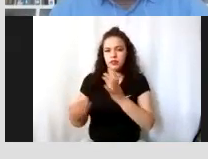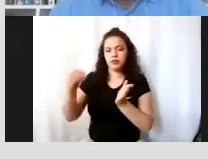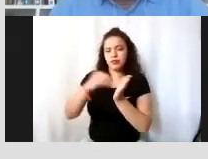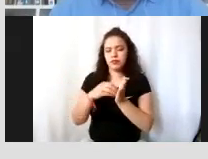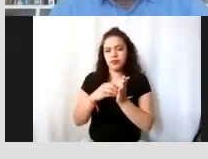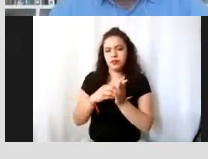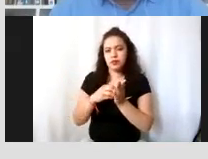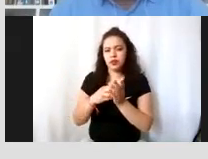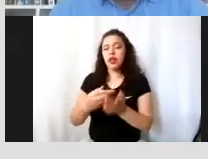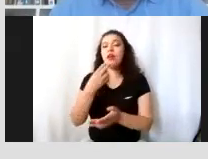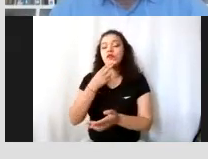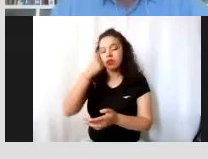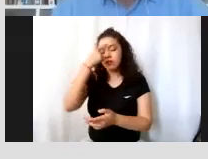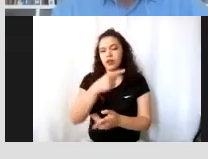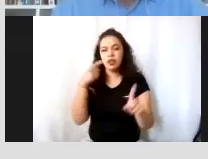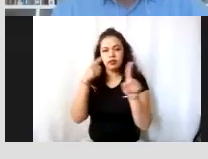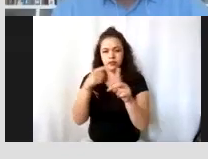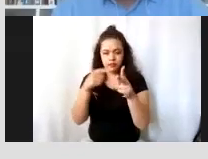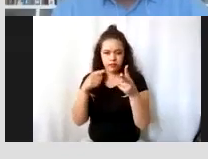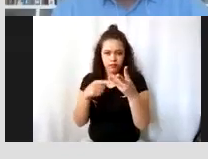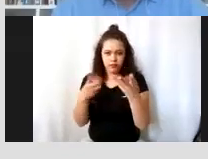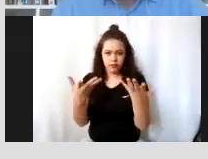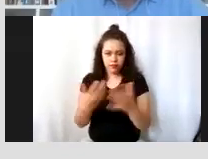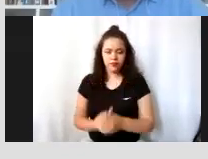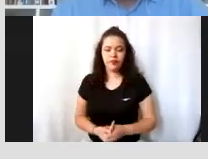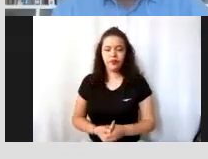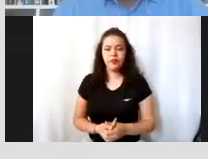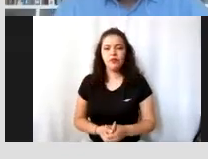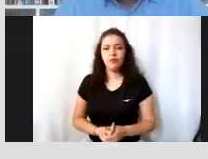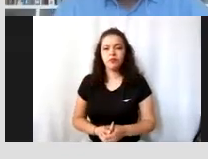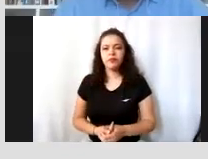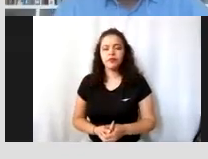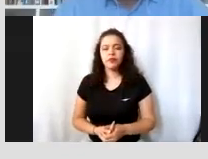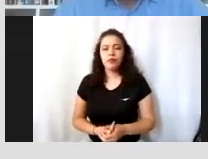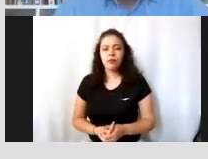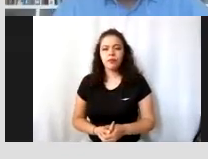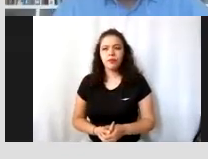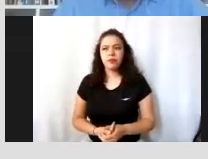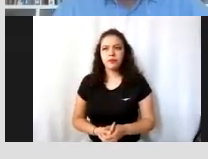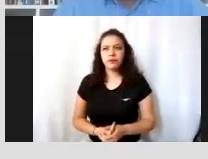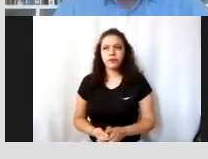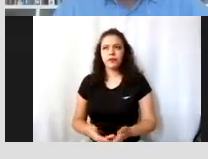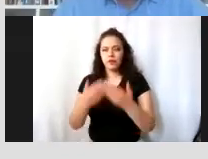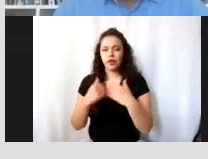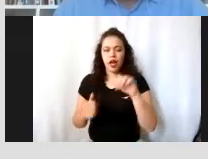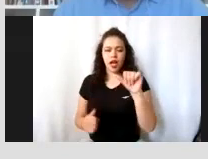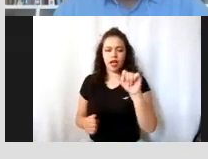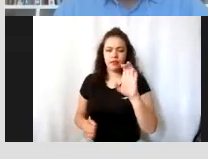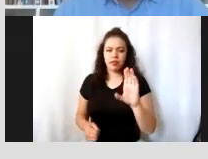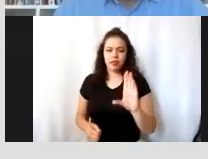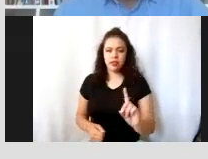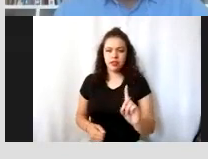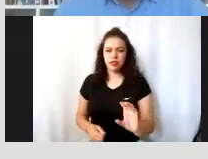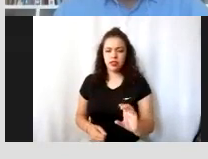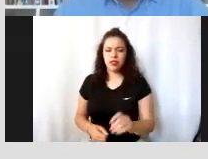serán utilizados para las siguientes finalidades esenciales. Y luego viene por incisos,